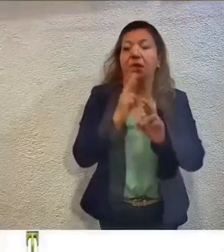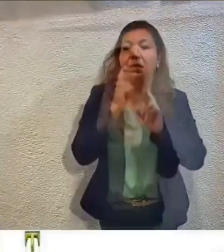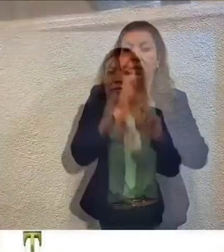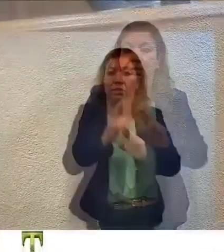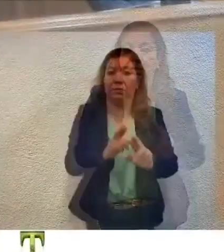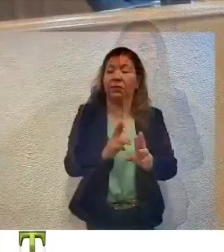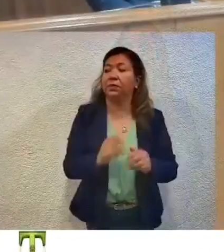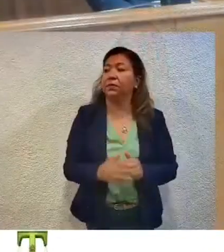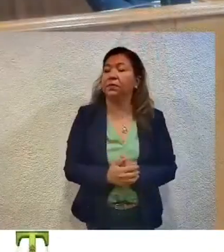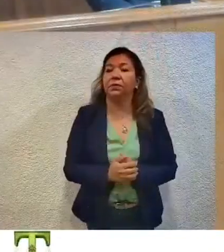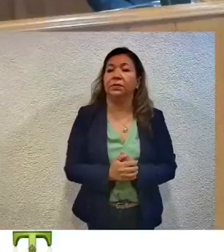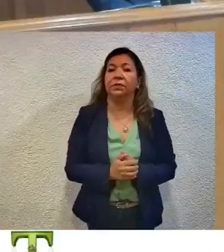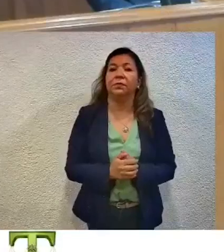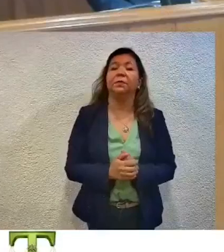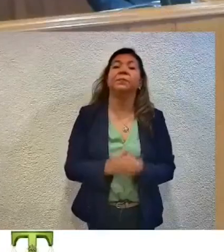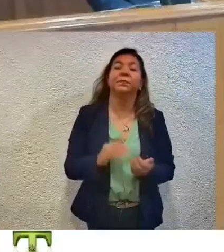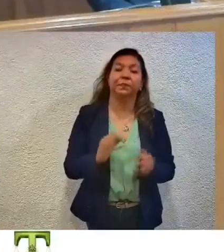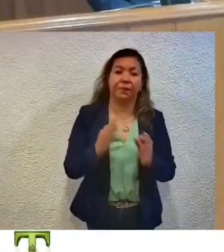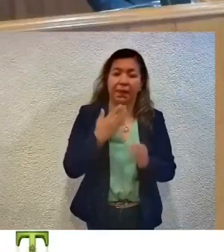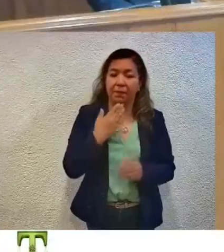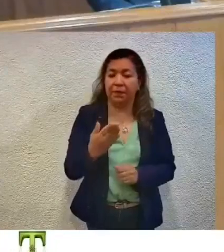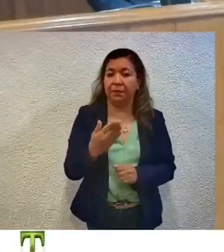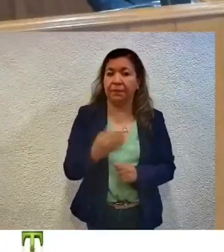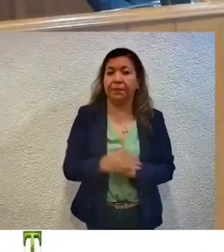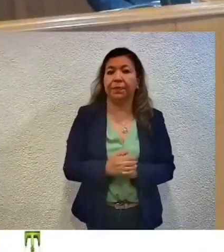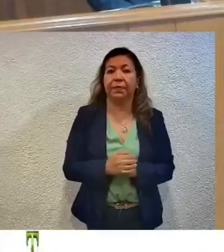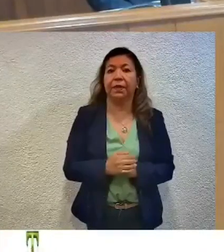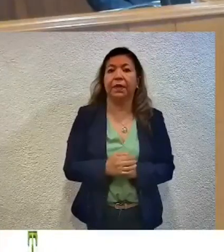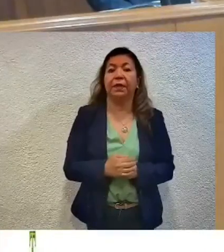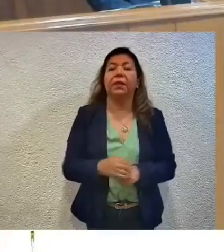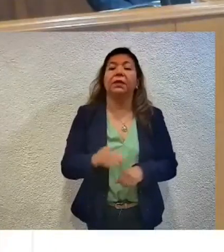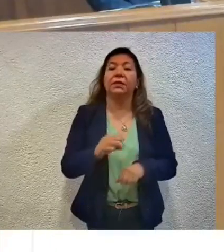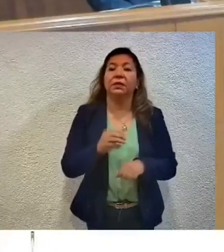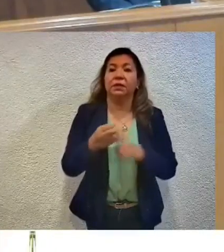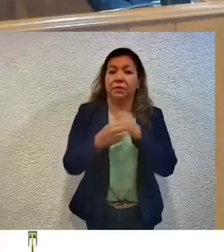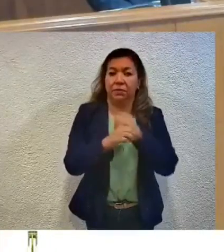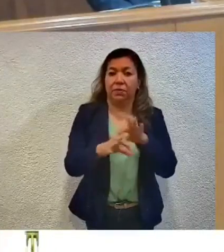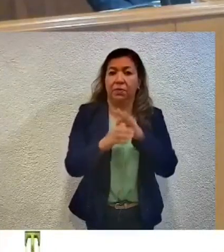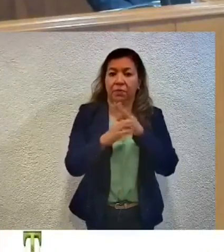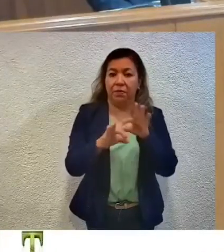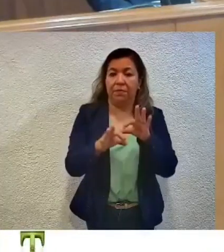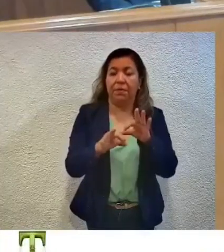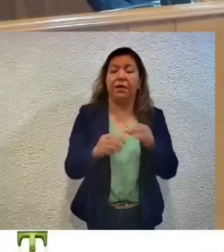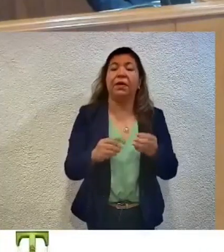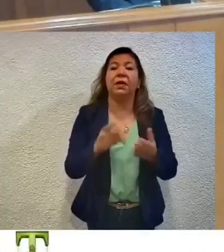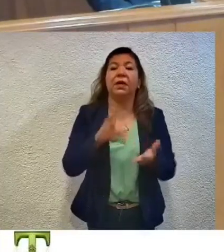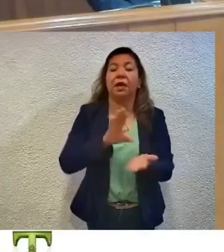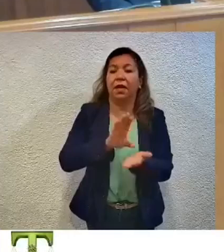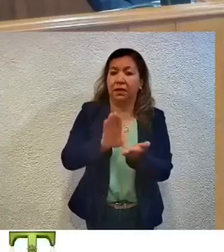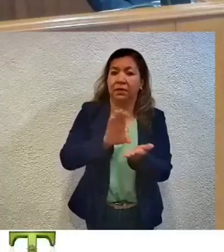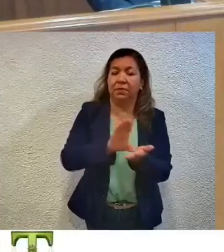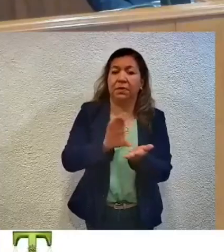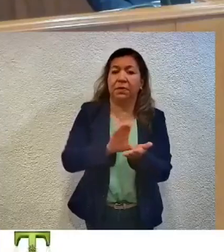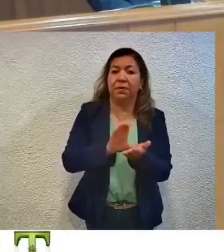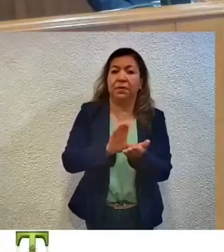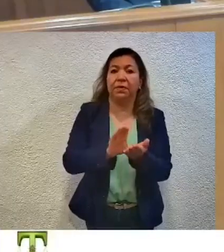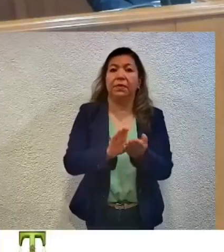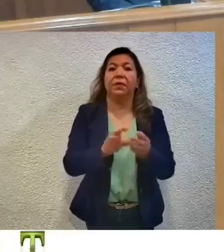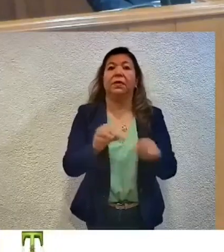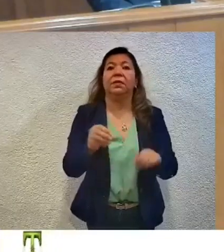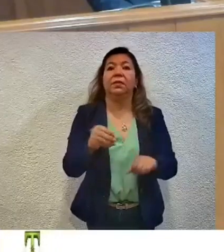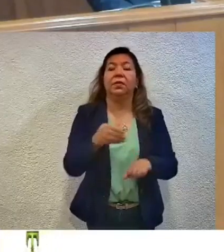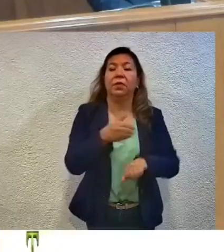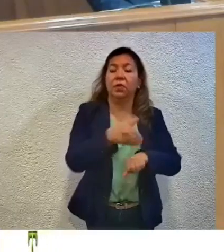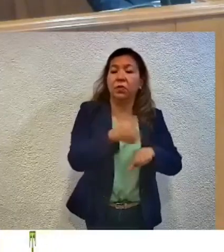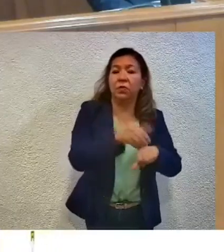su autorización, señoras magistradas y señor magistrado, procedo a dar cuenta del proyecto de resolución relativo al expediente con clave